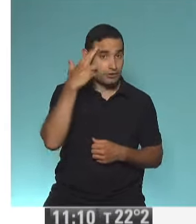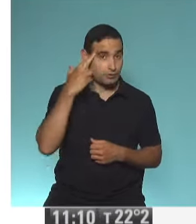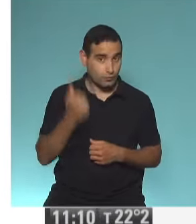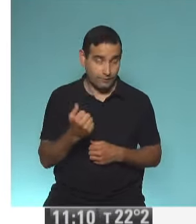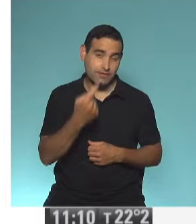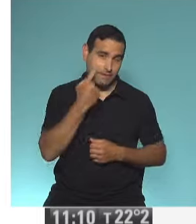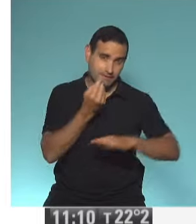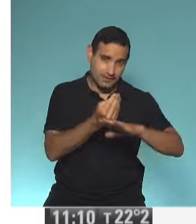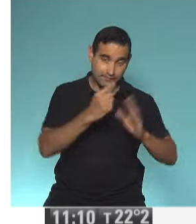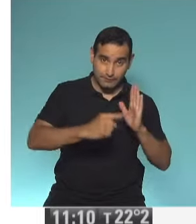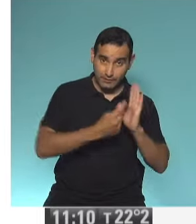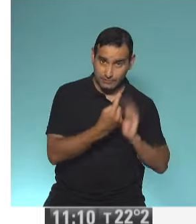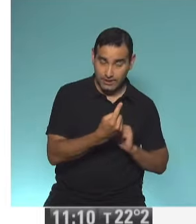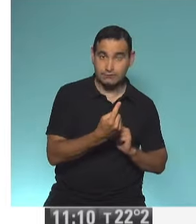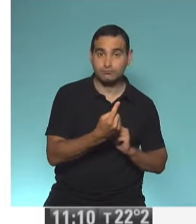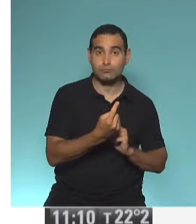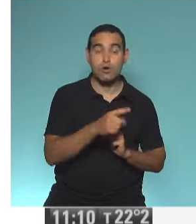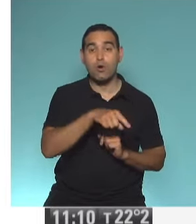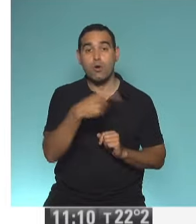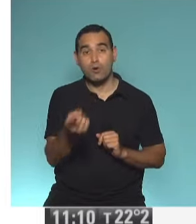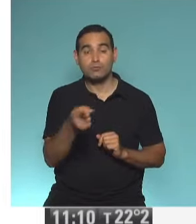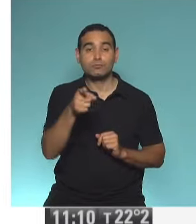11-3275-2139 si estás en la ciudad de Buenos Aires y